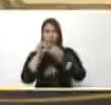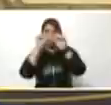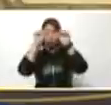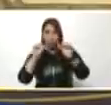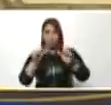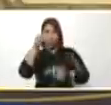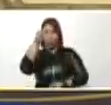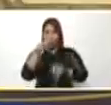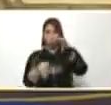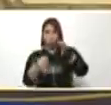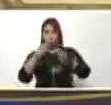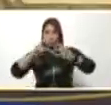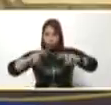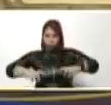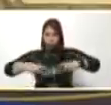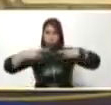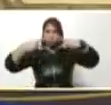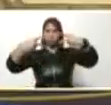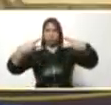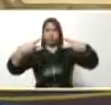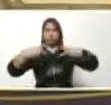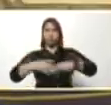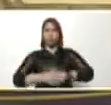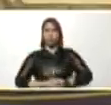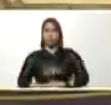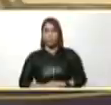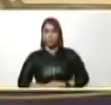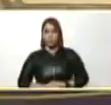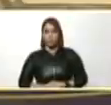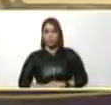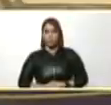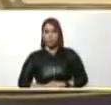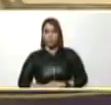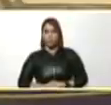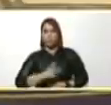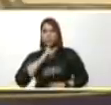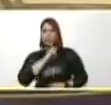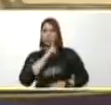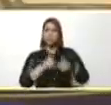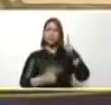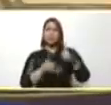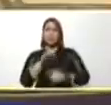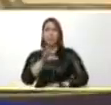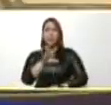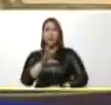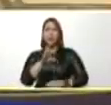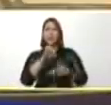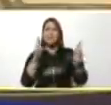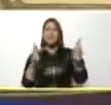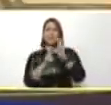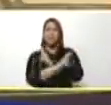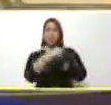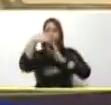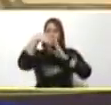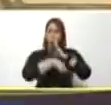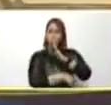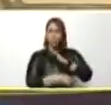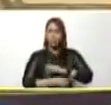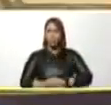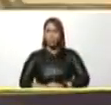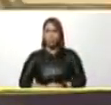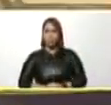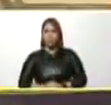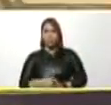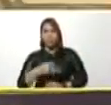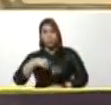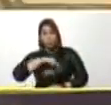de justicia, la renovación. Lo llamarían en algún país una reforma profunda y lo